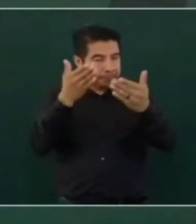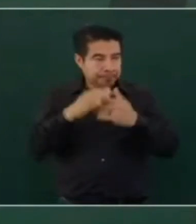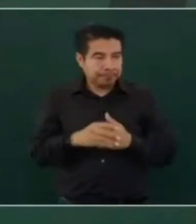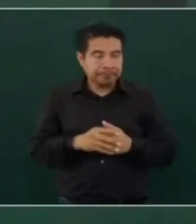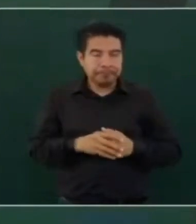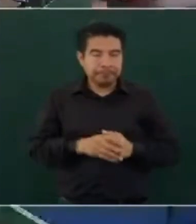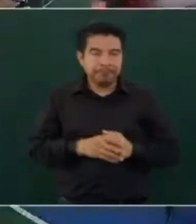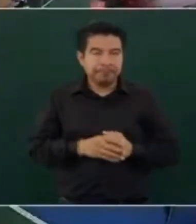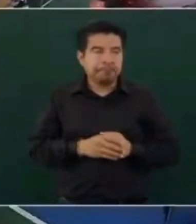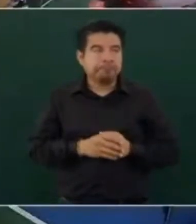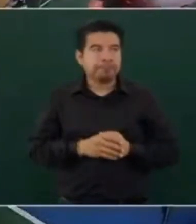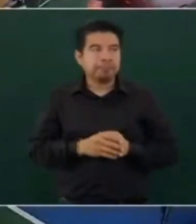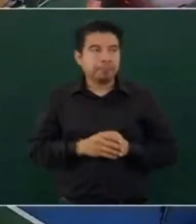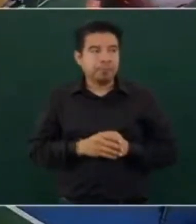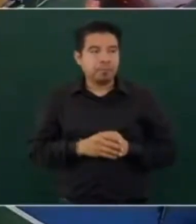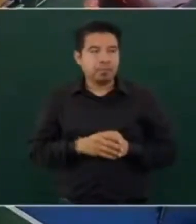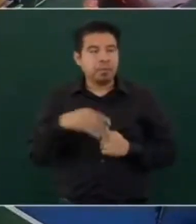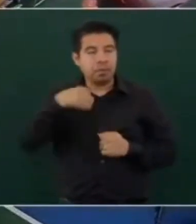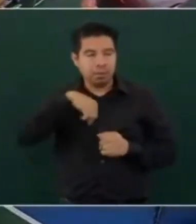Estamos,